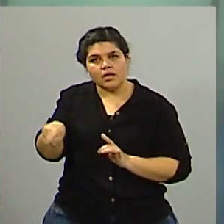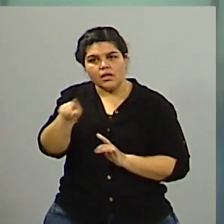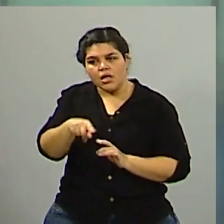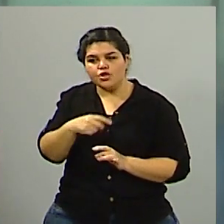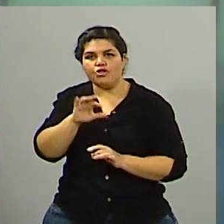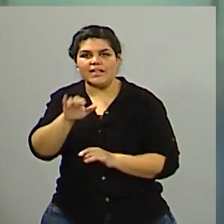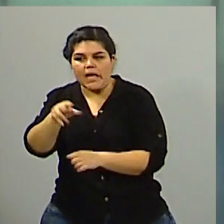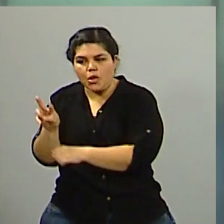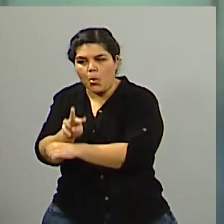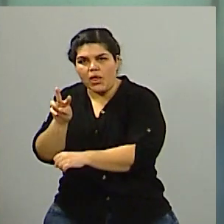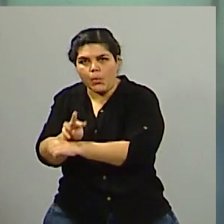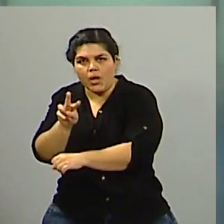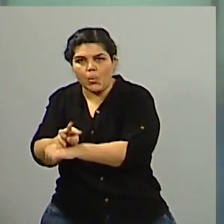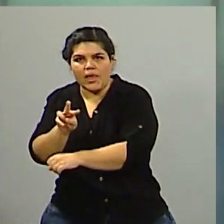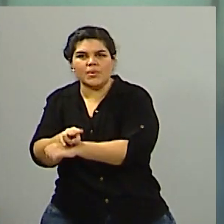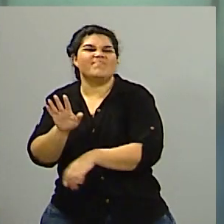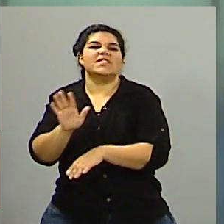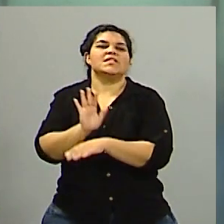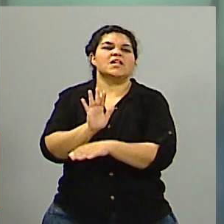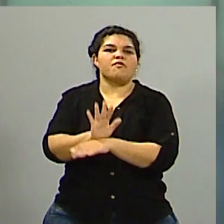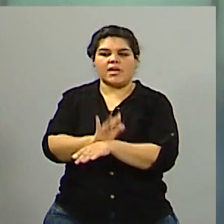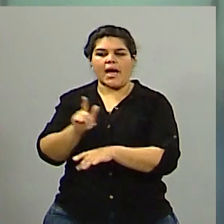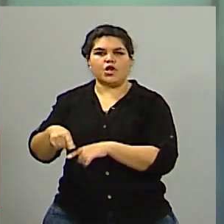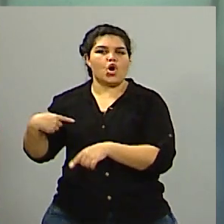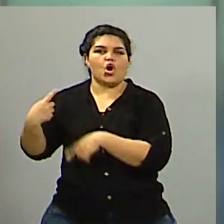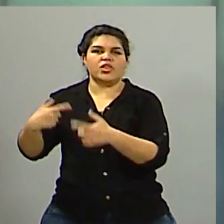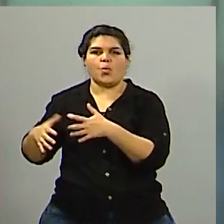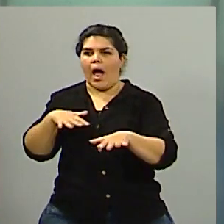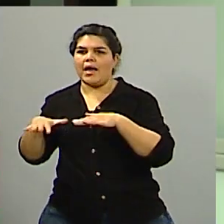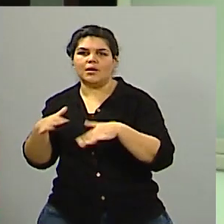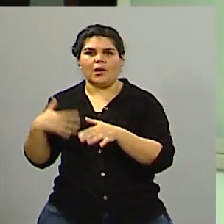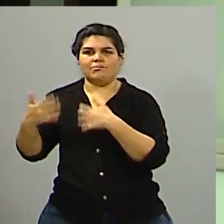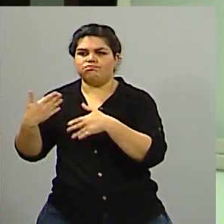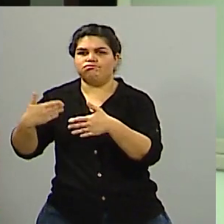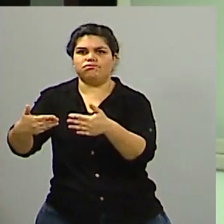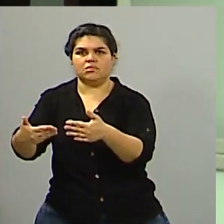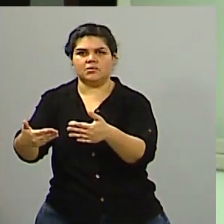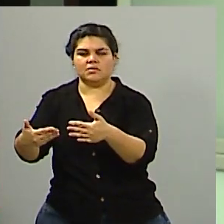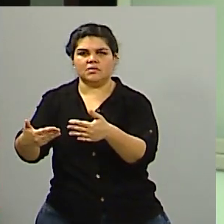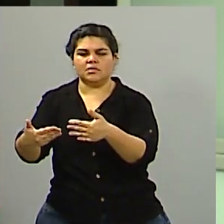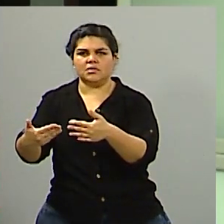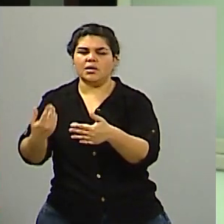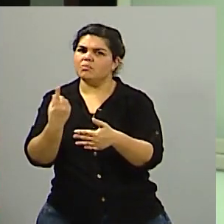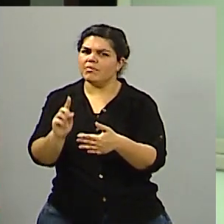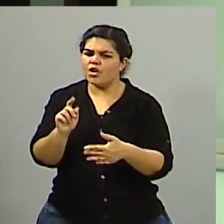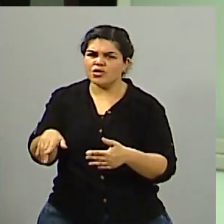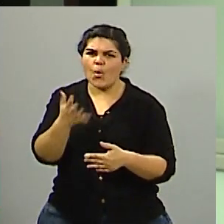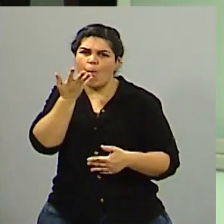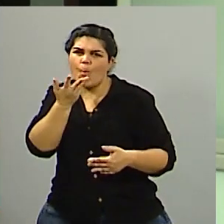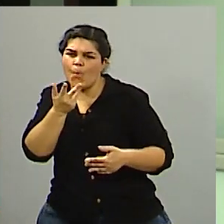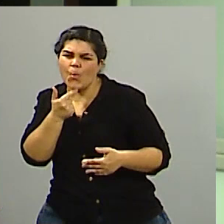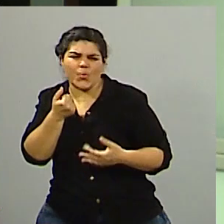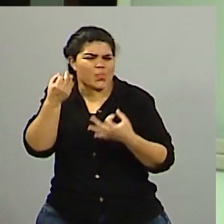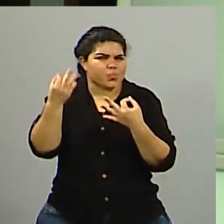es más que por necesidad que por placer, digo, porque a veces hay que ser conscientes de que es una etapa en la cual pueden